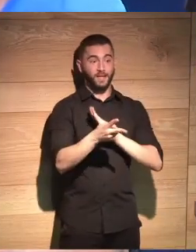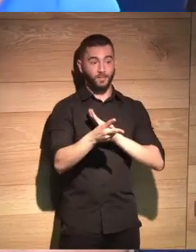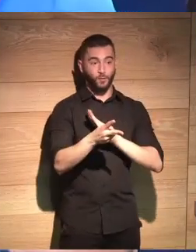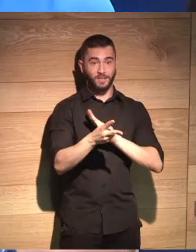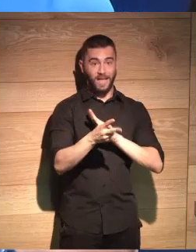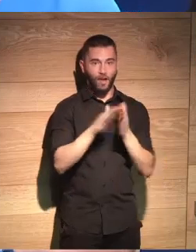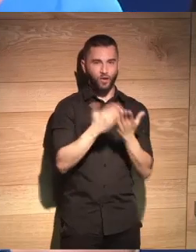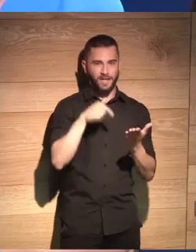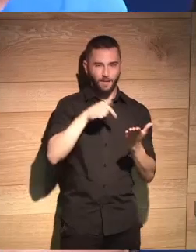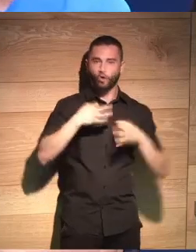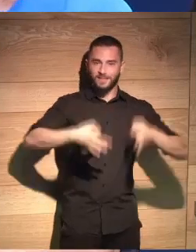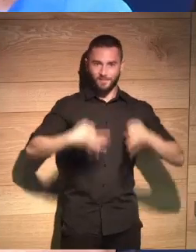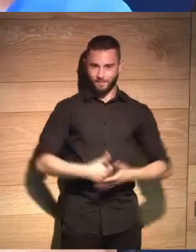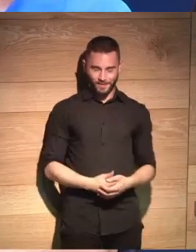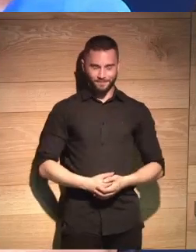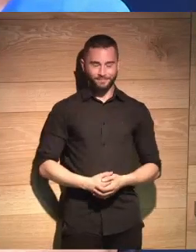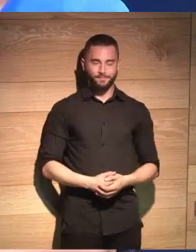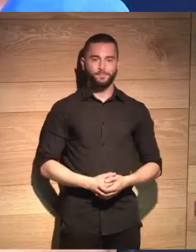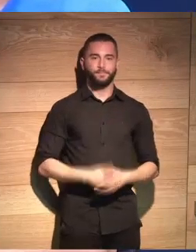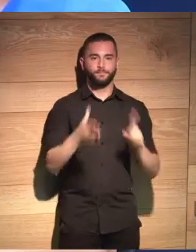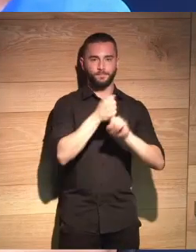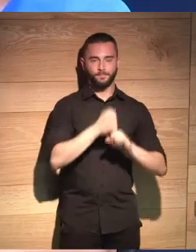en los libros.